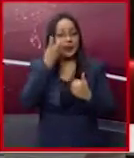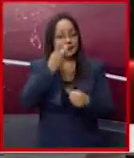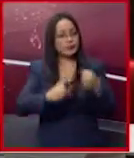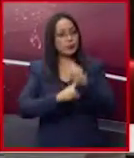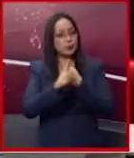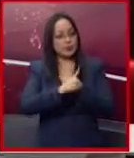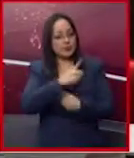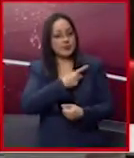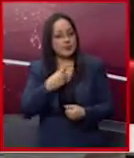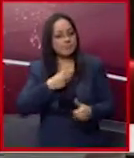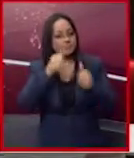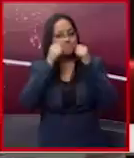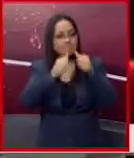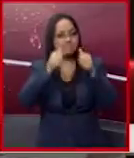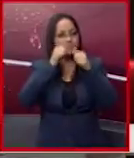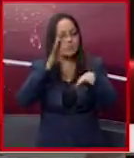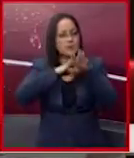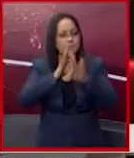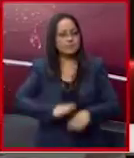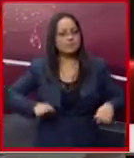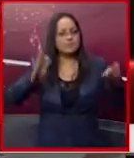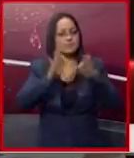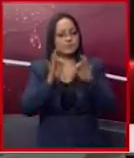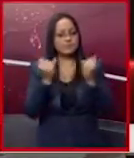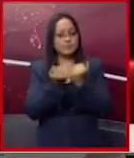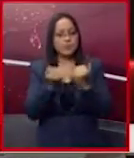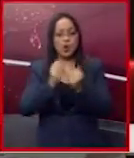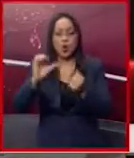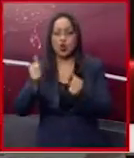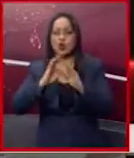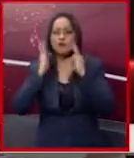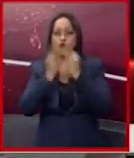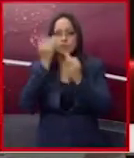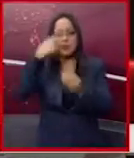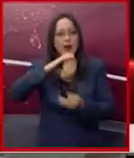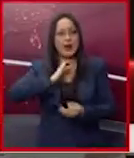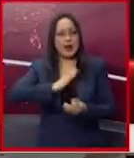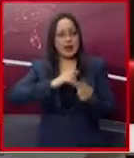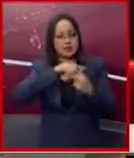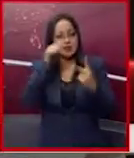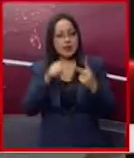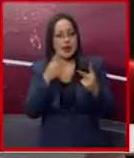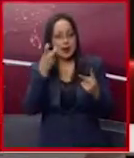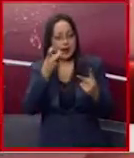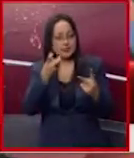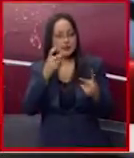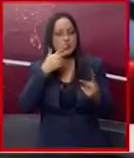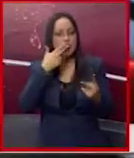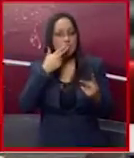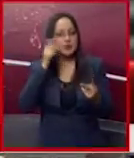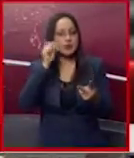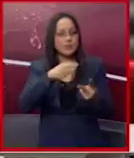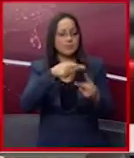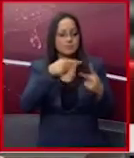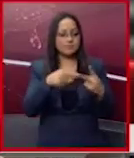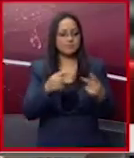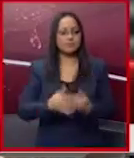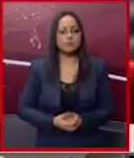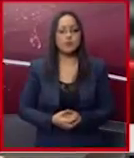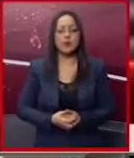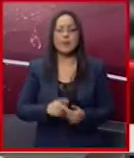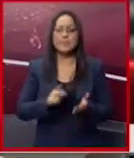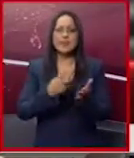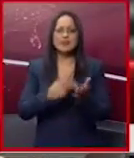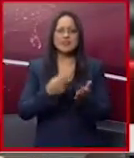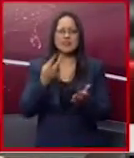dejar olvidado y darle la prioridad al otro causante del cáncer de pulmón, que es el tabaquismo. Se multiplica